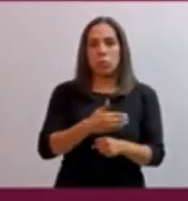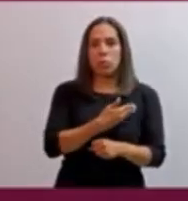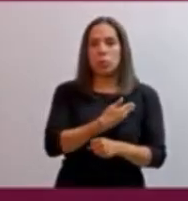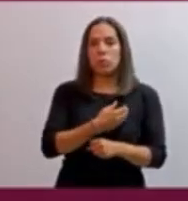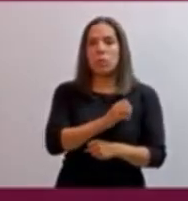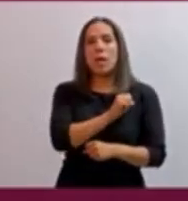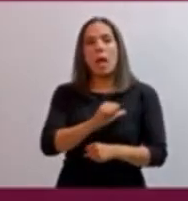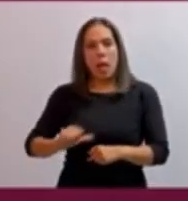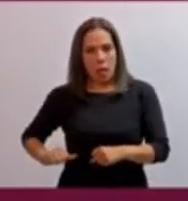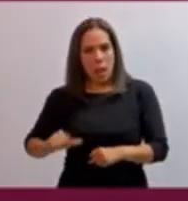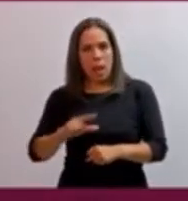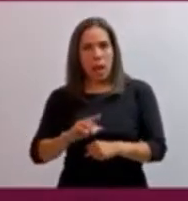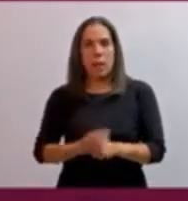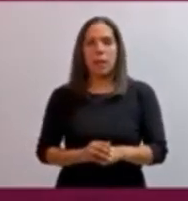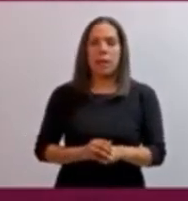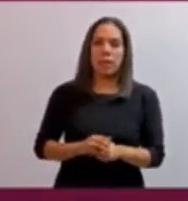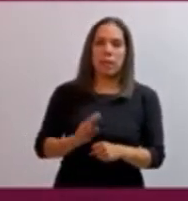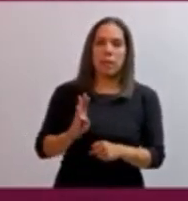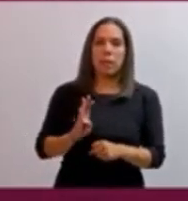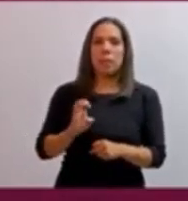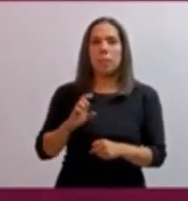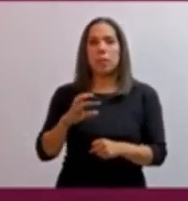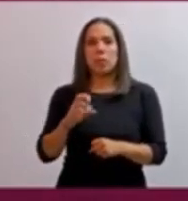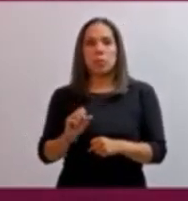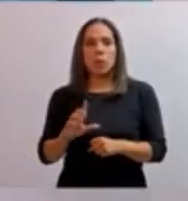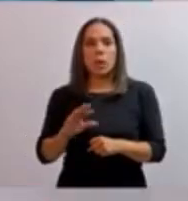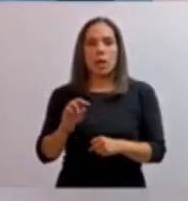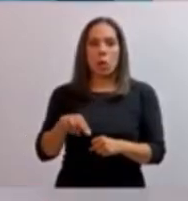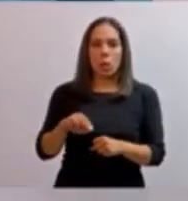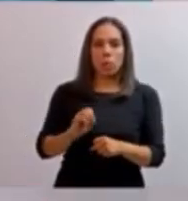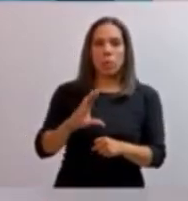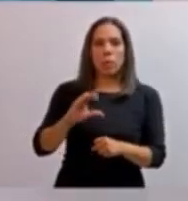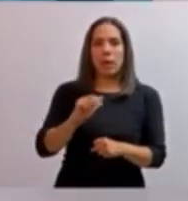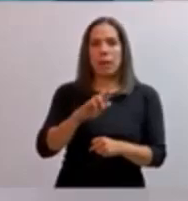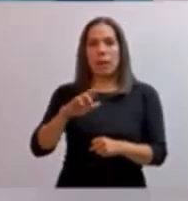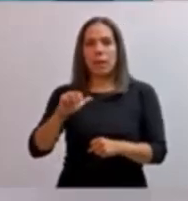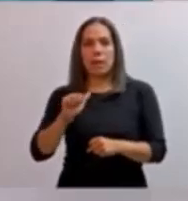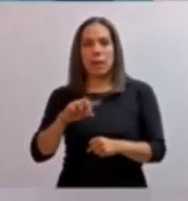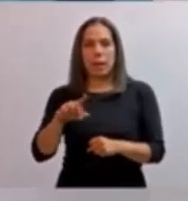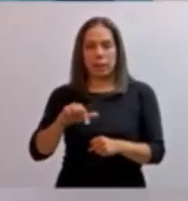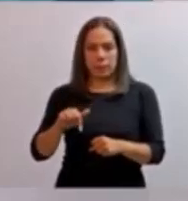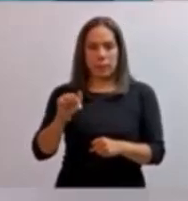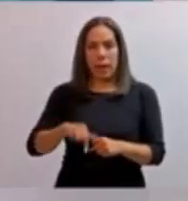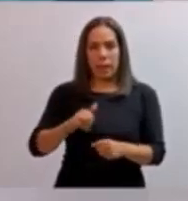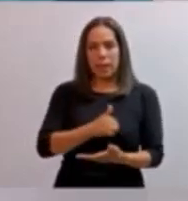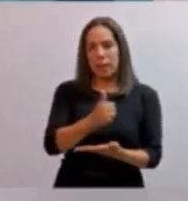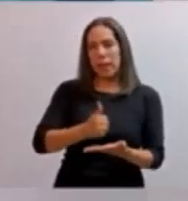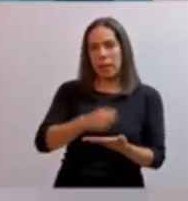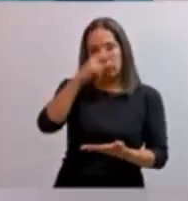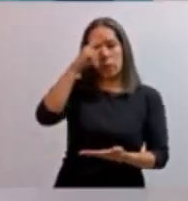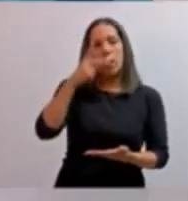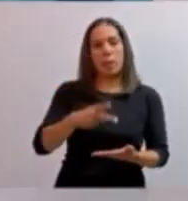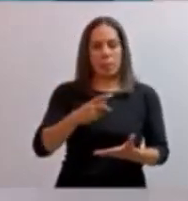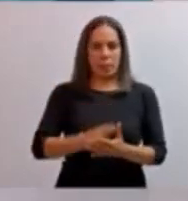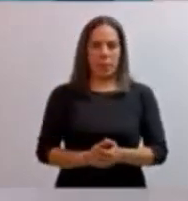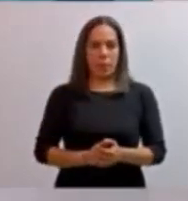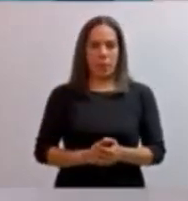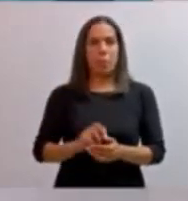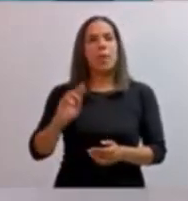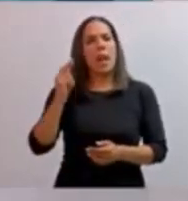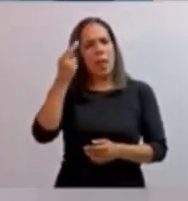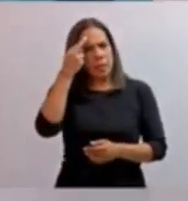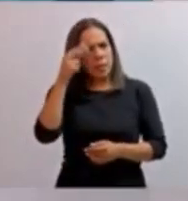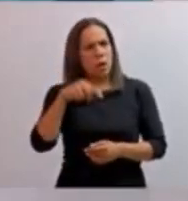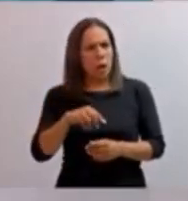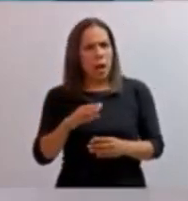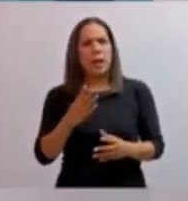Venustiano Carranza de la Ciudad de México. Les recordamos que esta jornada de diálogo tendrá un primer